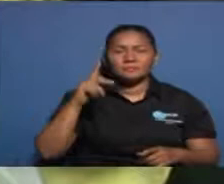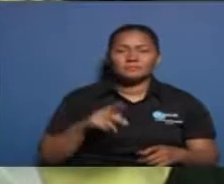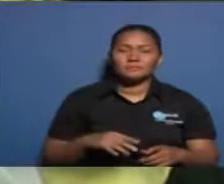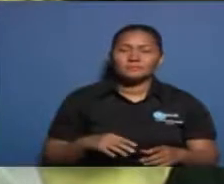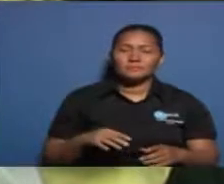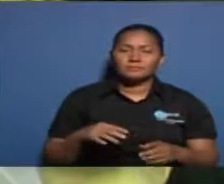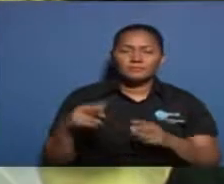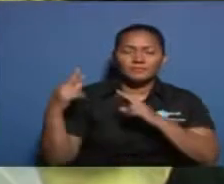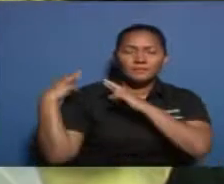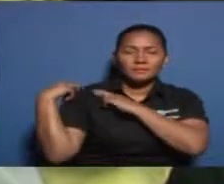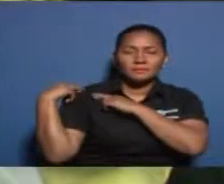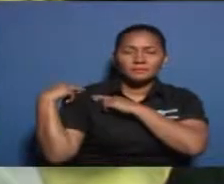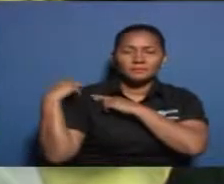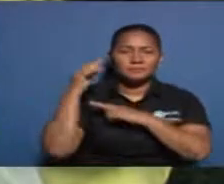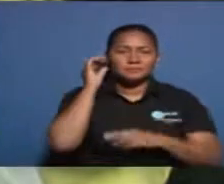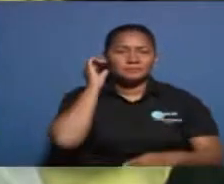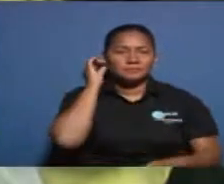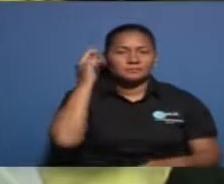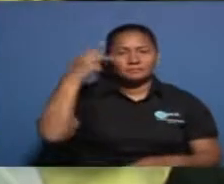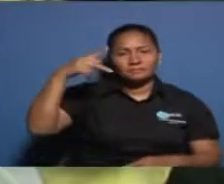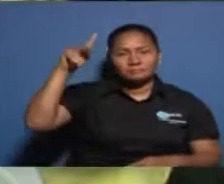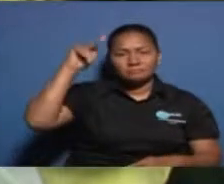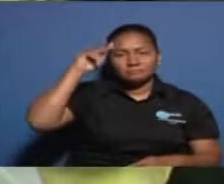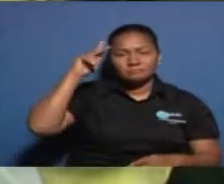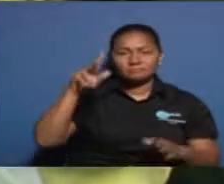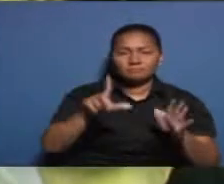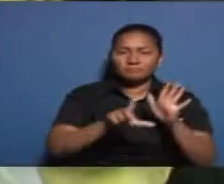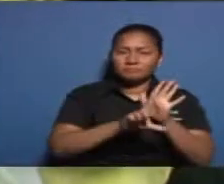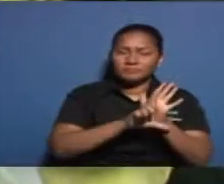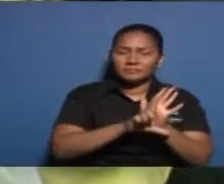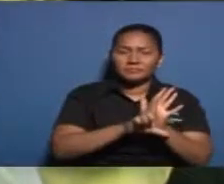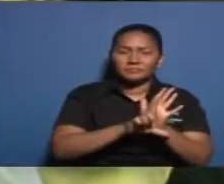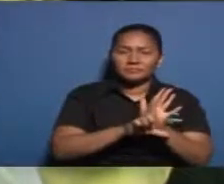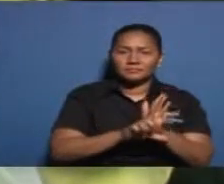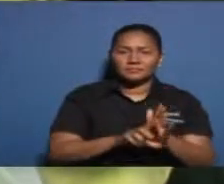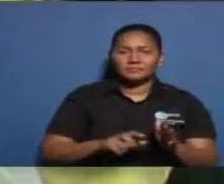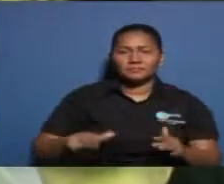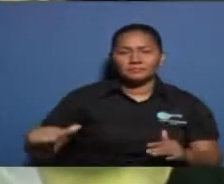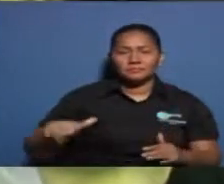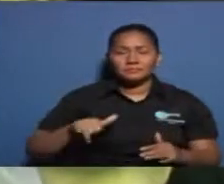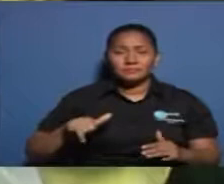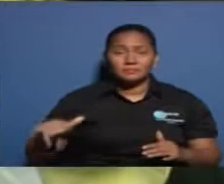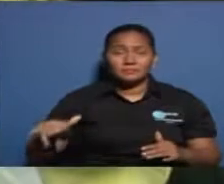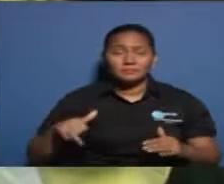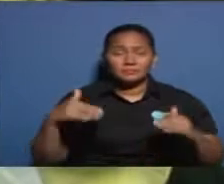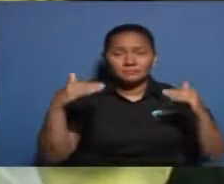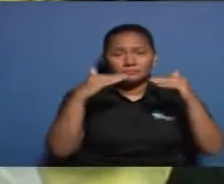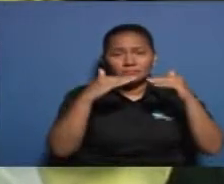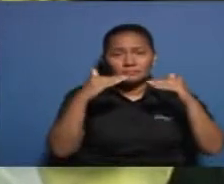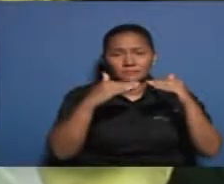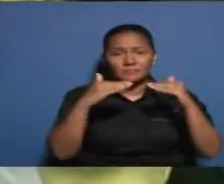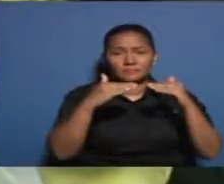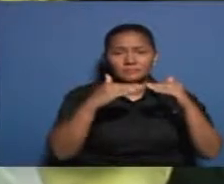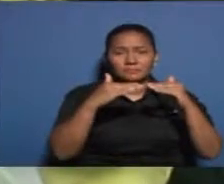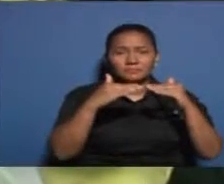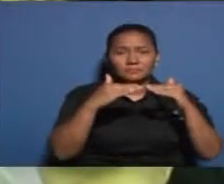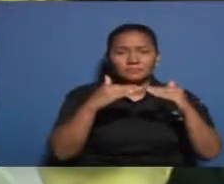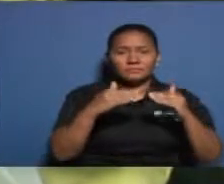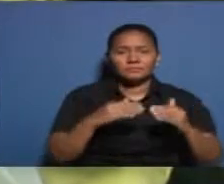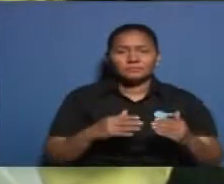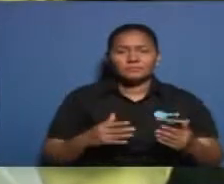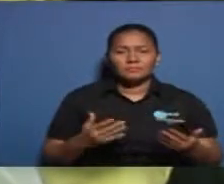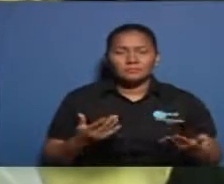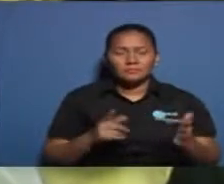leyes por remover tema las leyes que ya regulan pues que hay una igualdad de género que debería profesional se lee porque nos está dando la